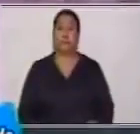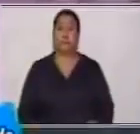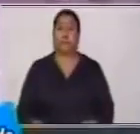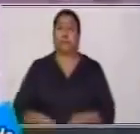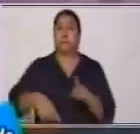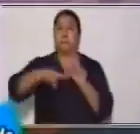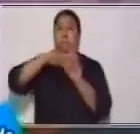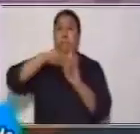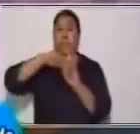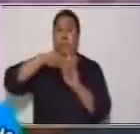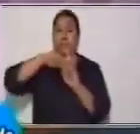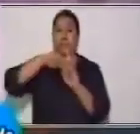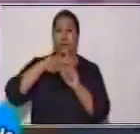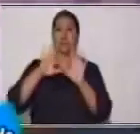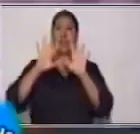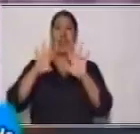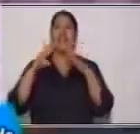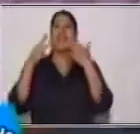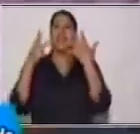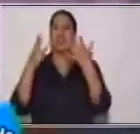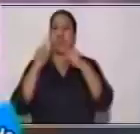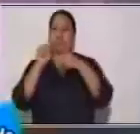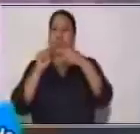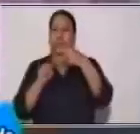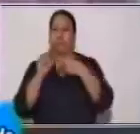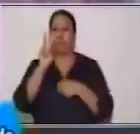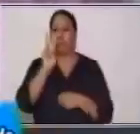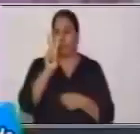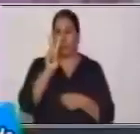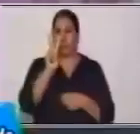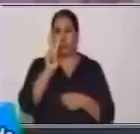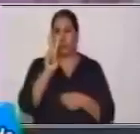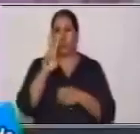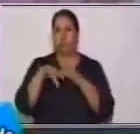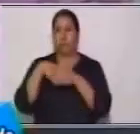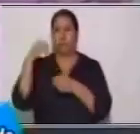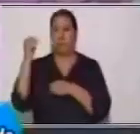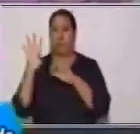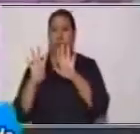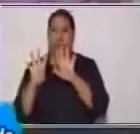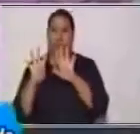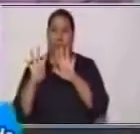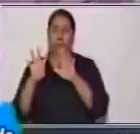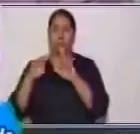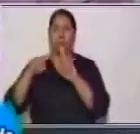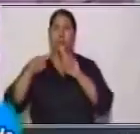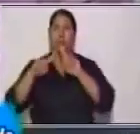Más 18 dividido 2 es 9 por